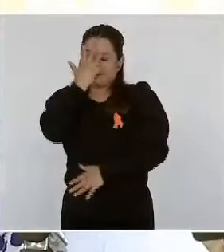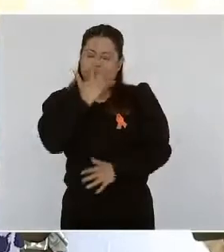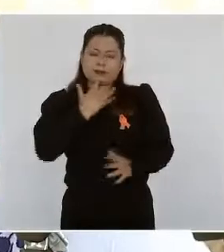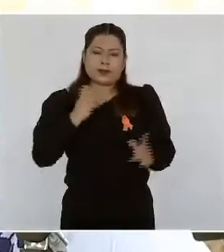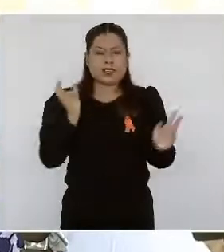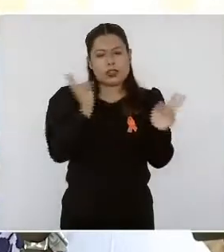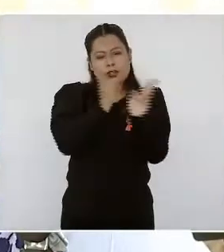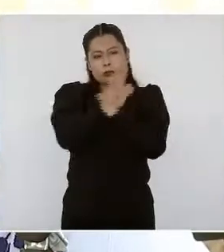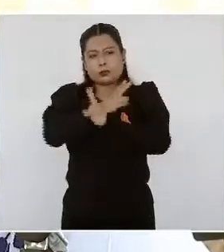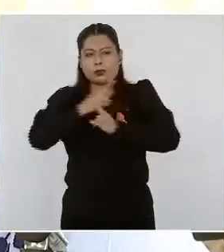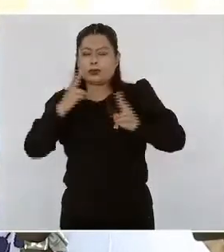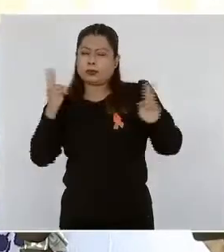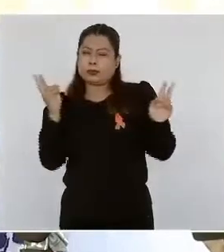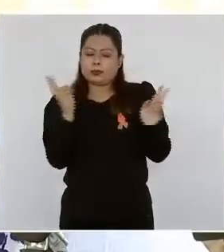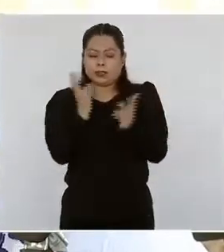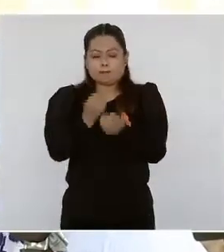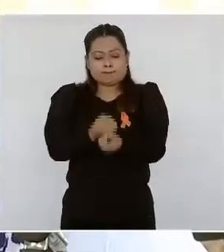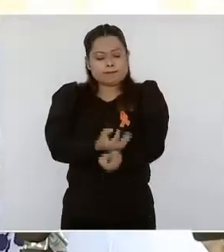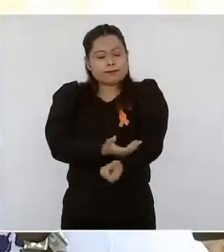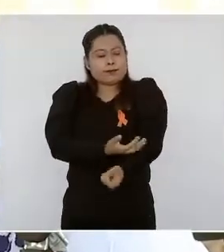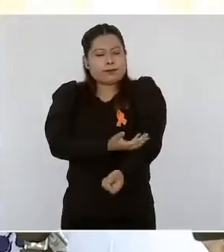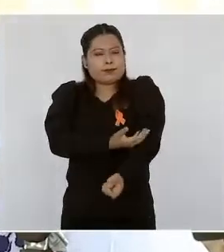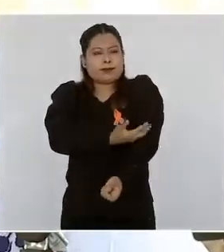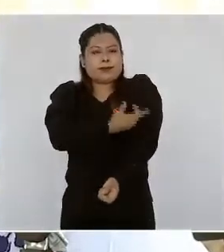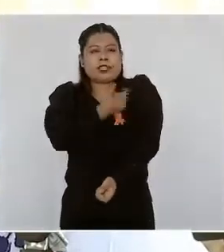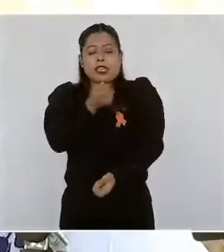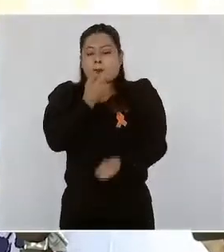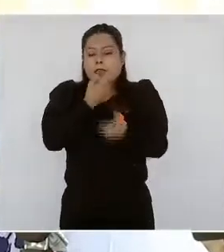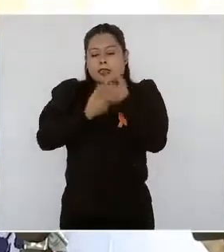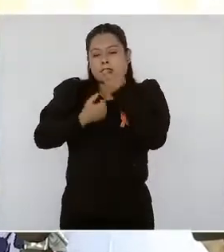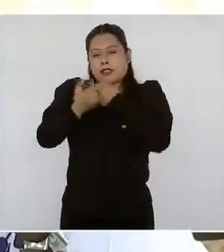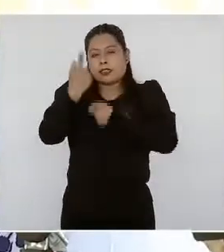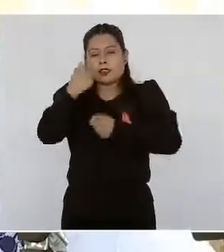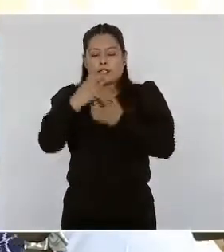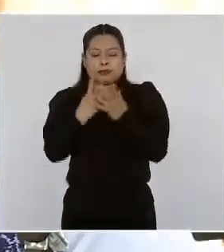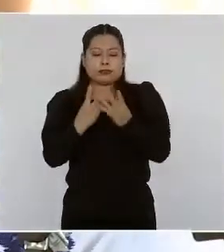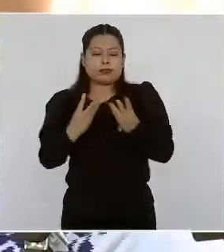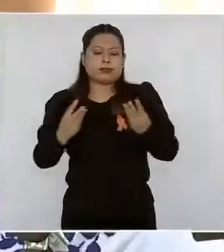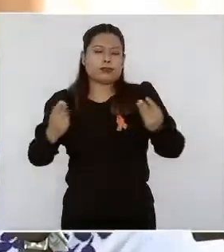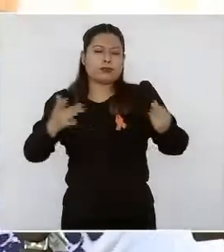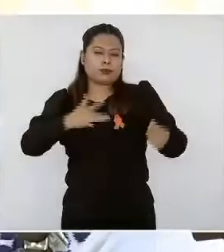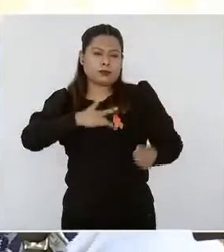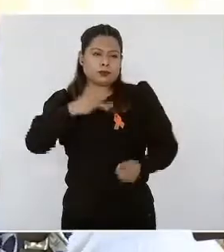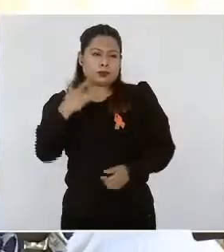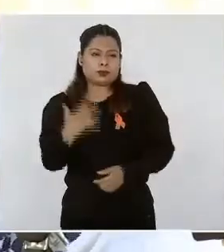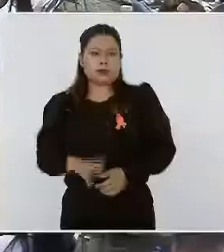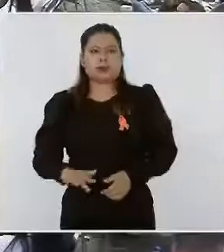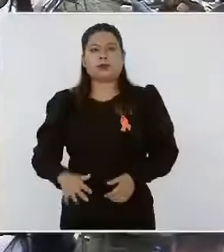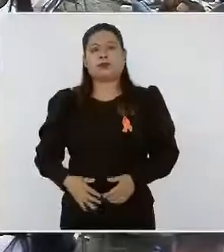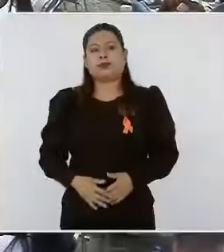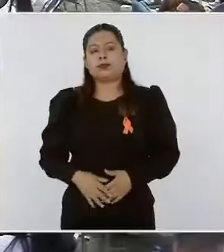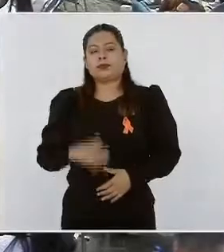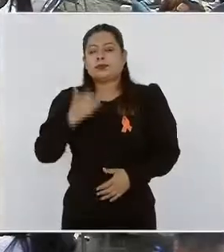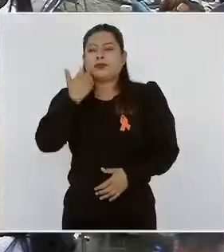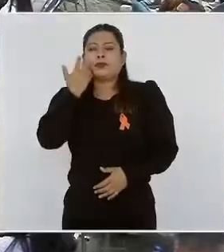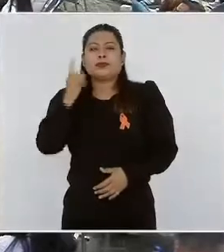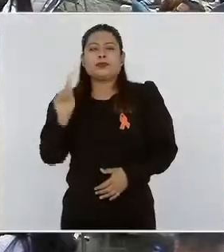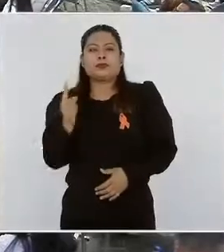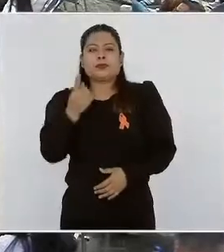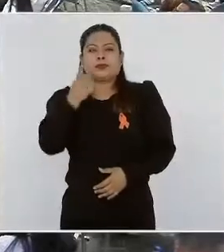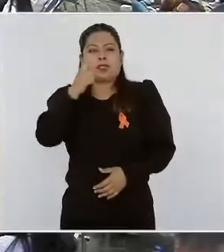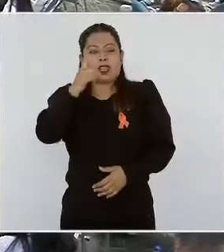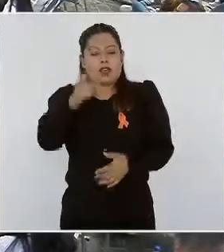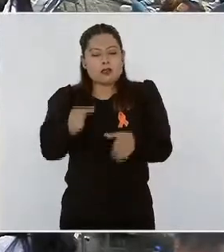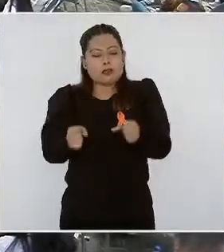que oxigene tu sangre, medicina que alivie tus dolencias. Quisiera ser agua fuerte